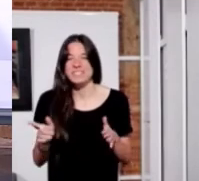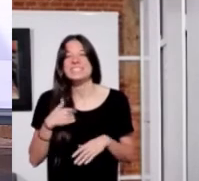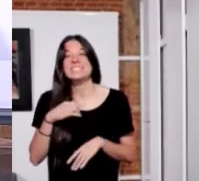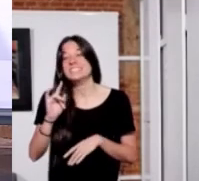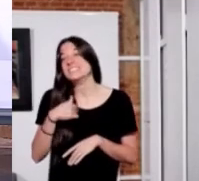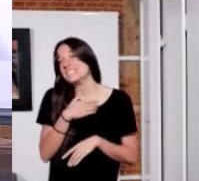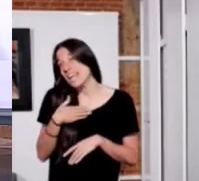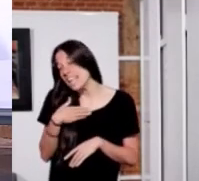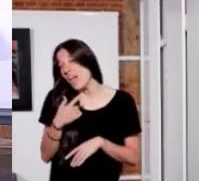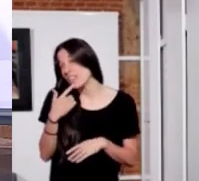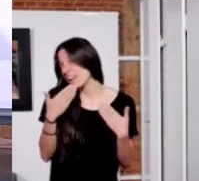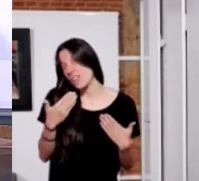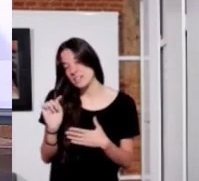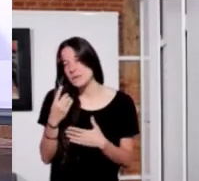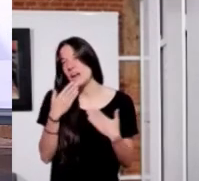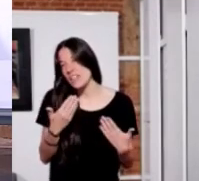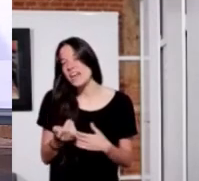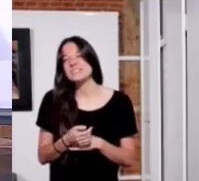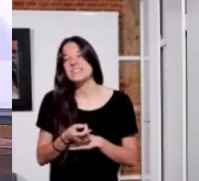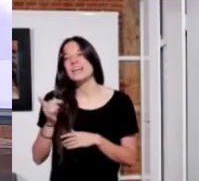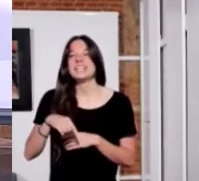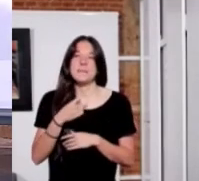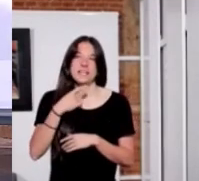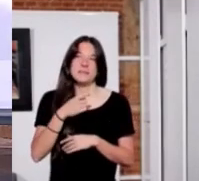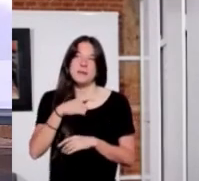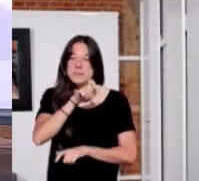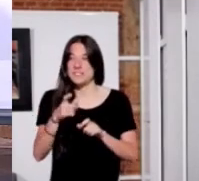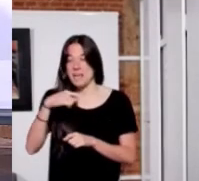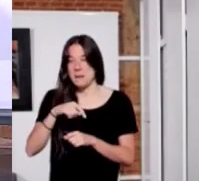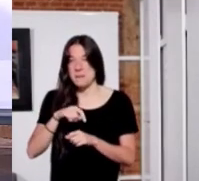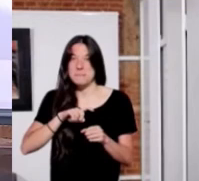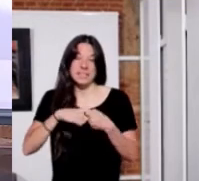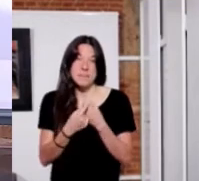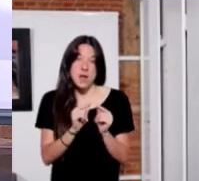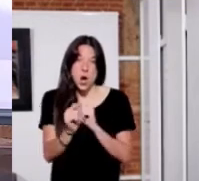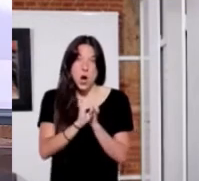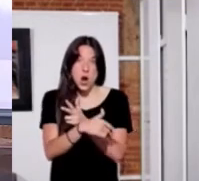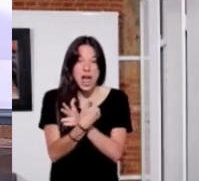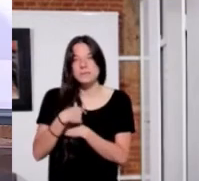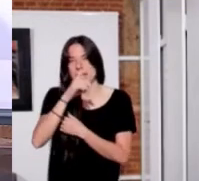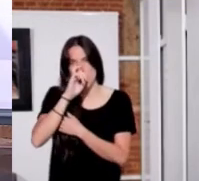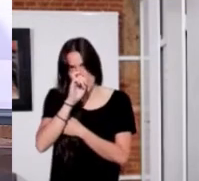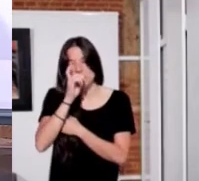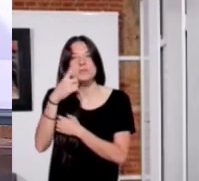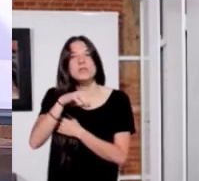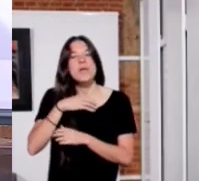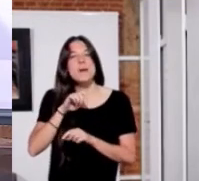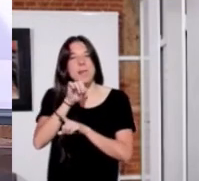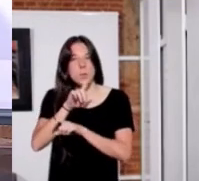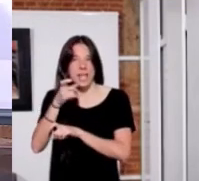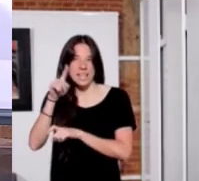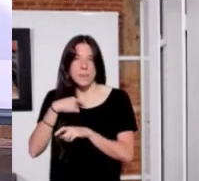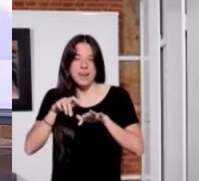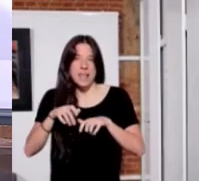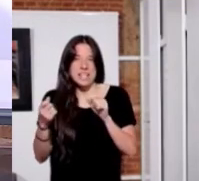Darte las gracias y sobre todo recordar a las personas que están participando online que pueden realizar las preguntas a los ponentes